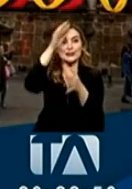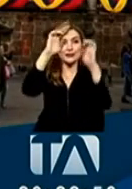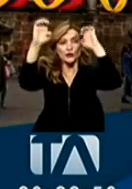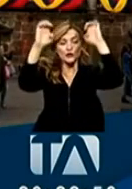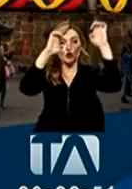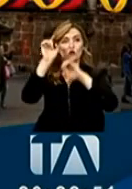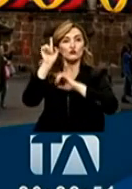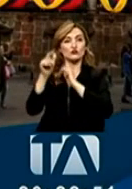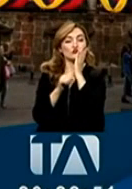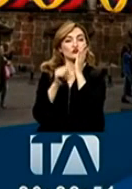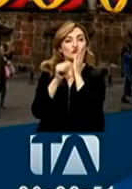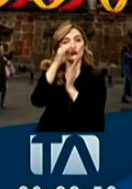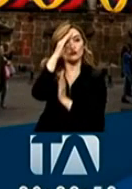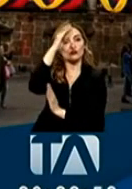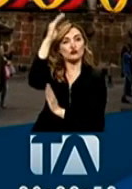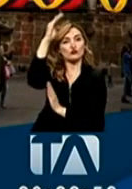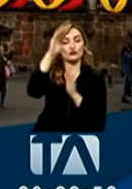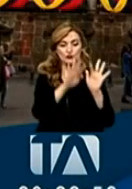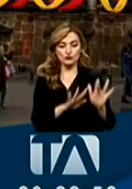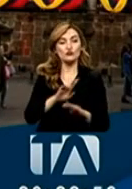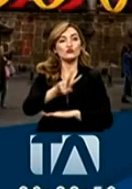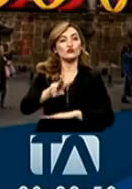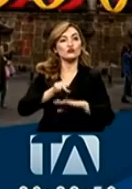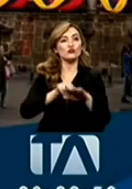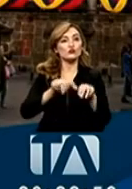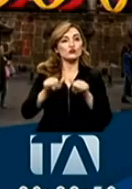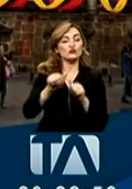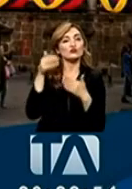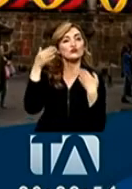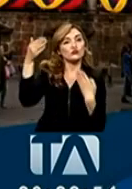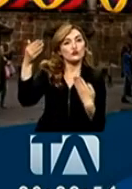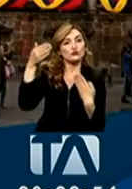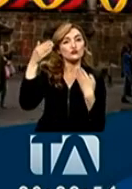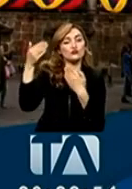Y María Paula Romo, ministra del Interior, como secretaria nacional de gestión de la política encargada.